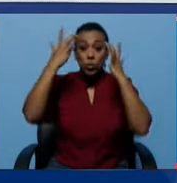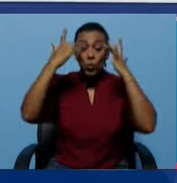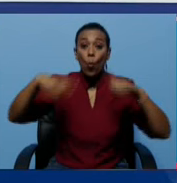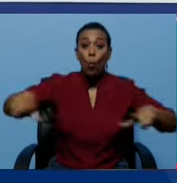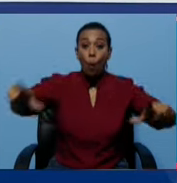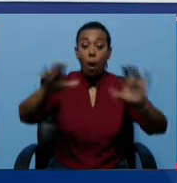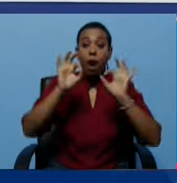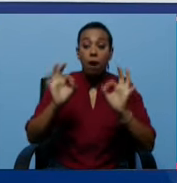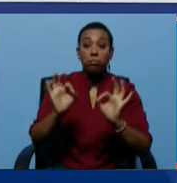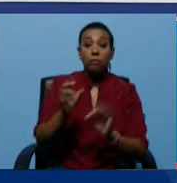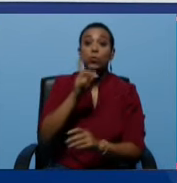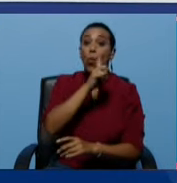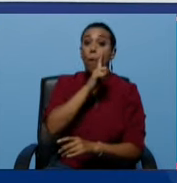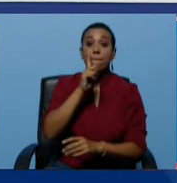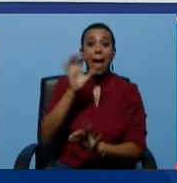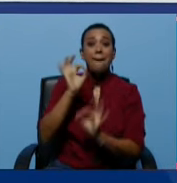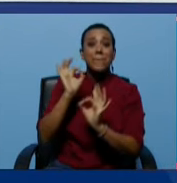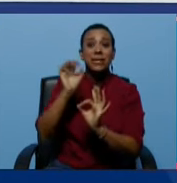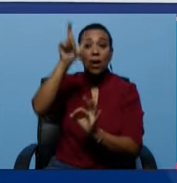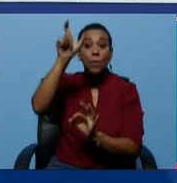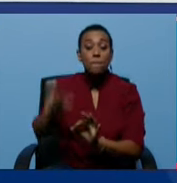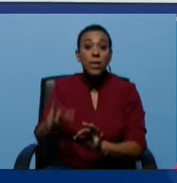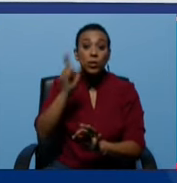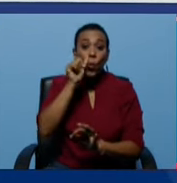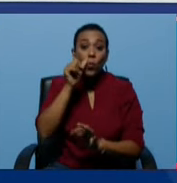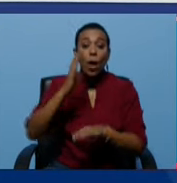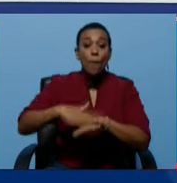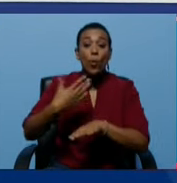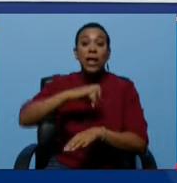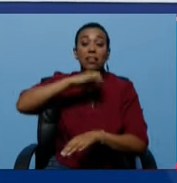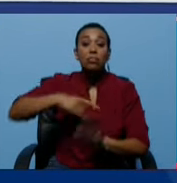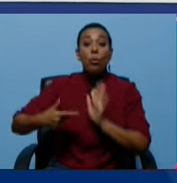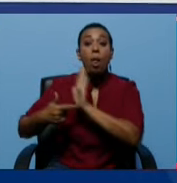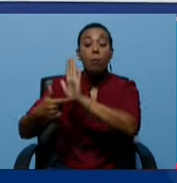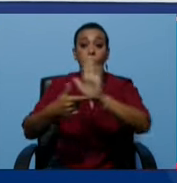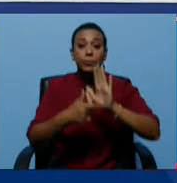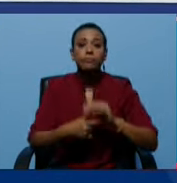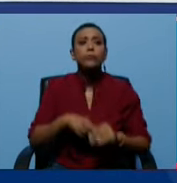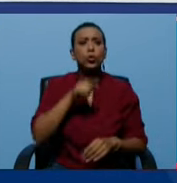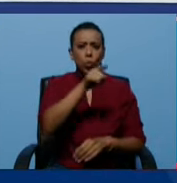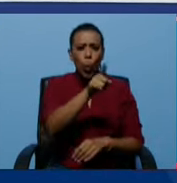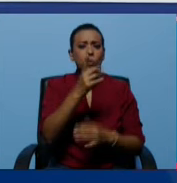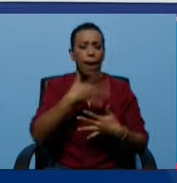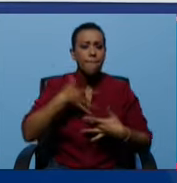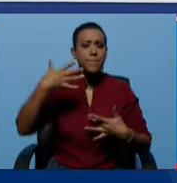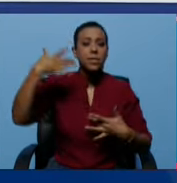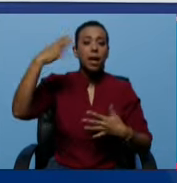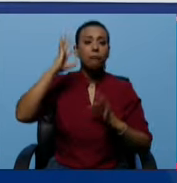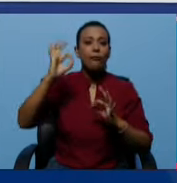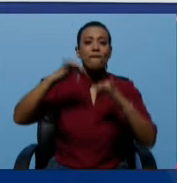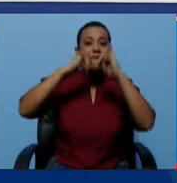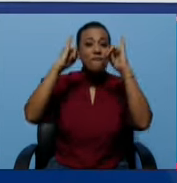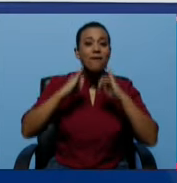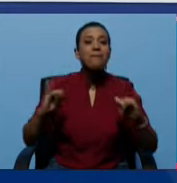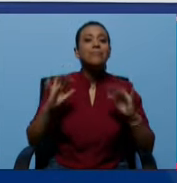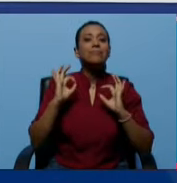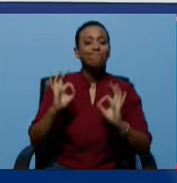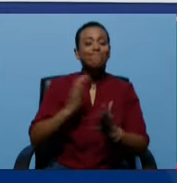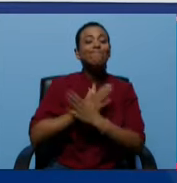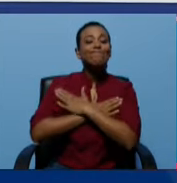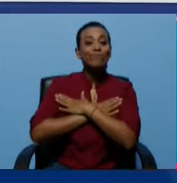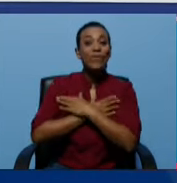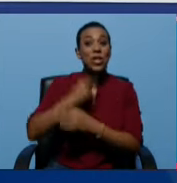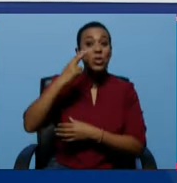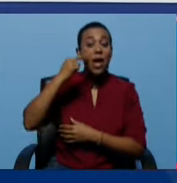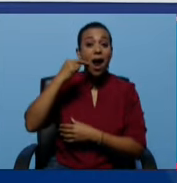XXI. ¿Ah? A donde esté, profesor Perdomo, a donde esté ese espíritu debe estar feliz. El